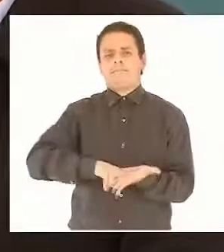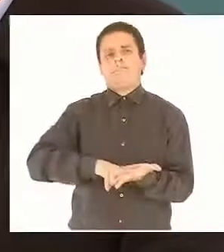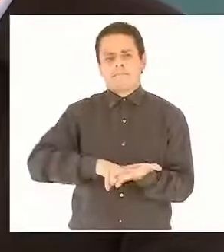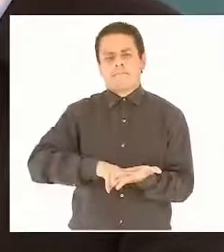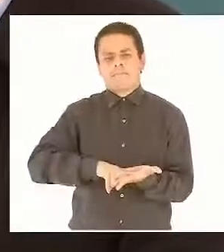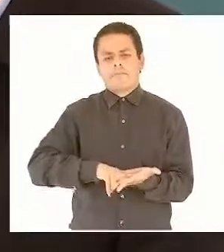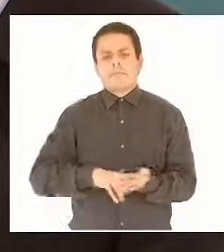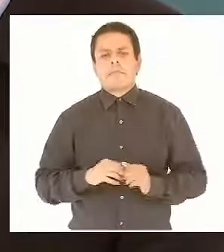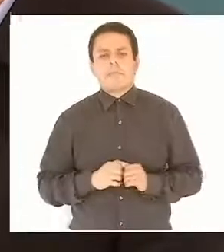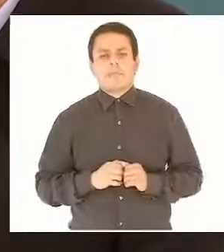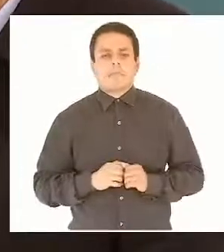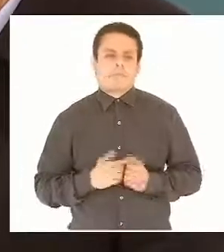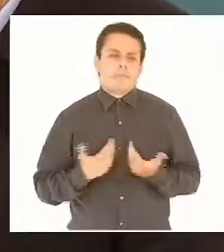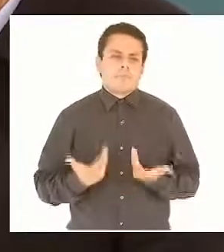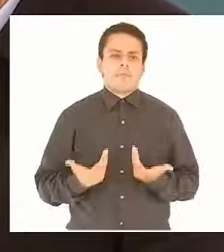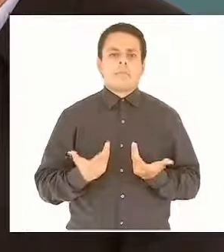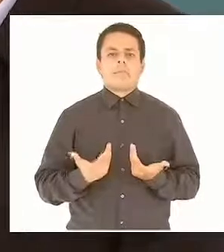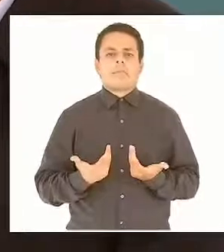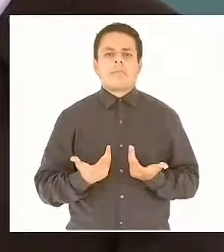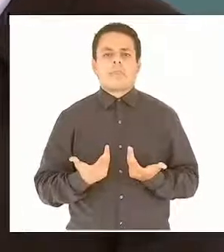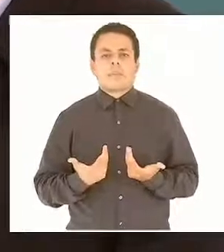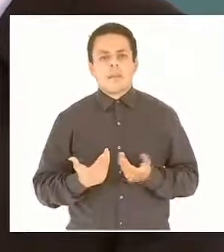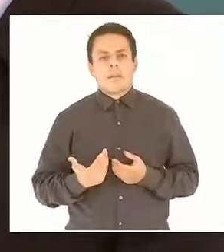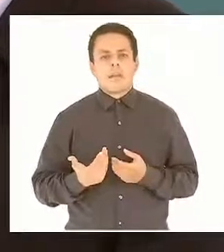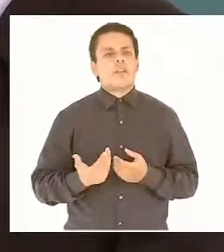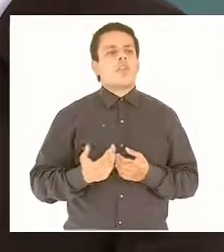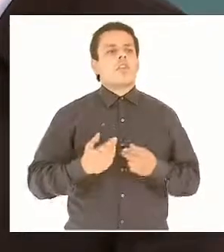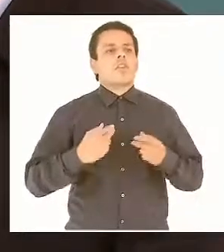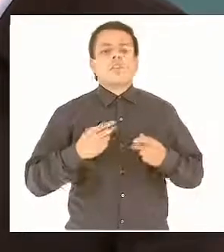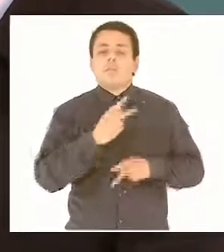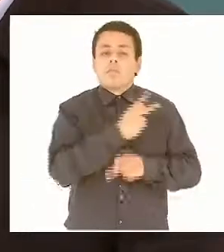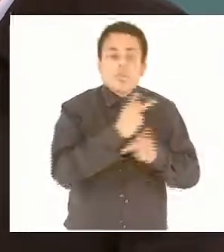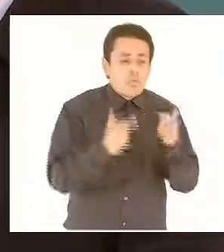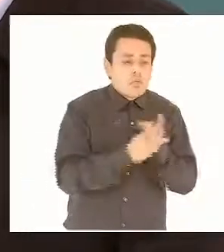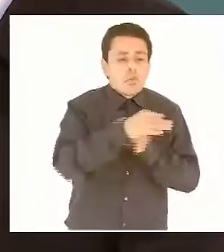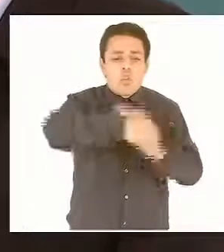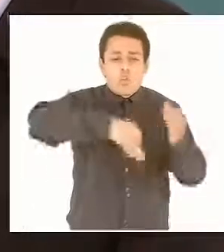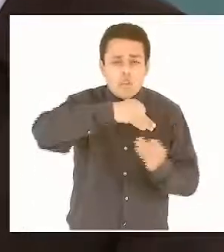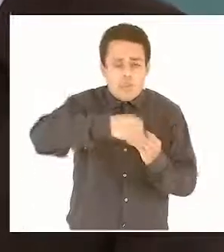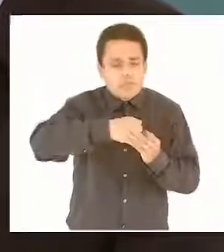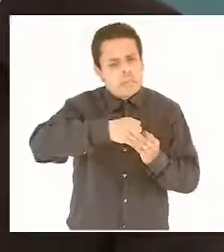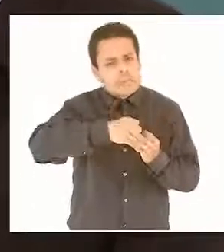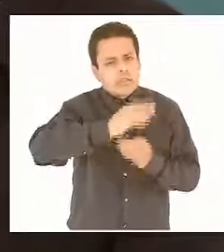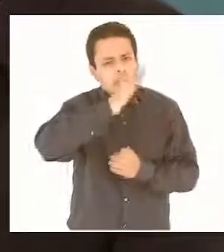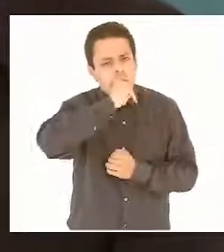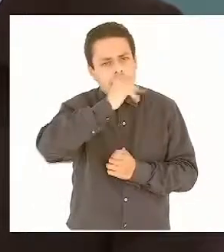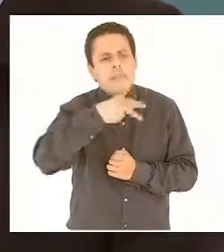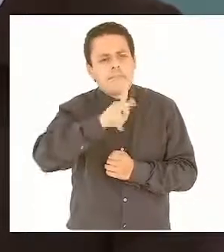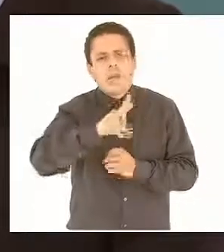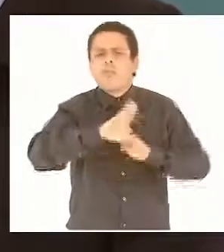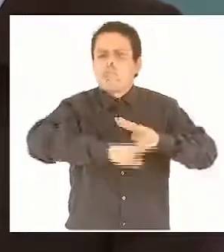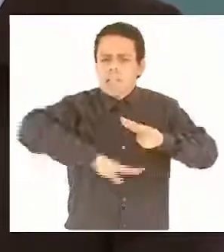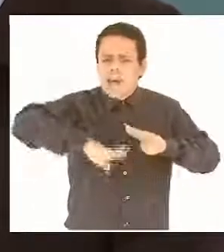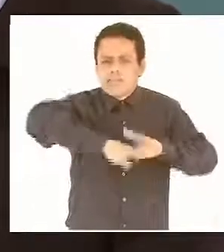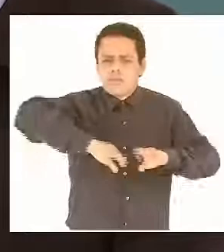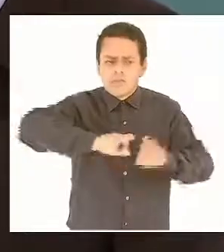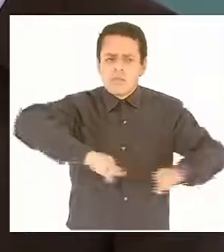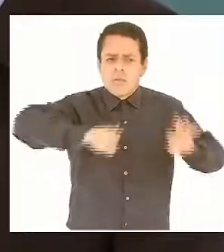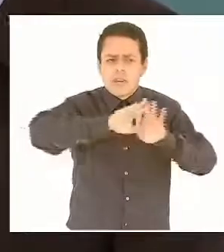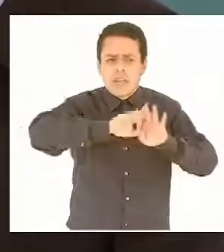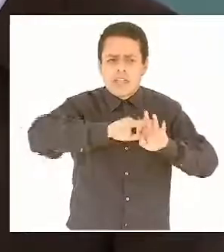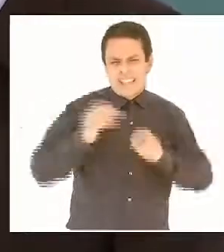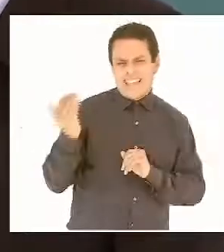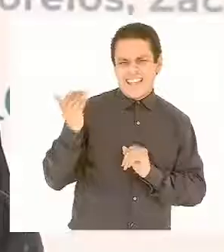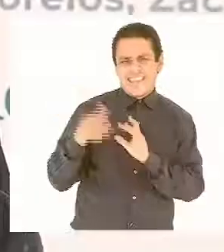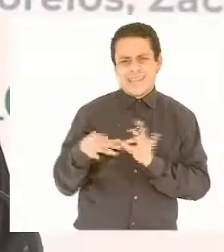No se puede hacer para todos los productos del campo, pero sí para los básicos, como aquí